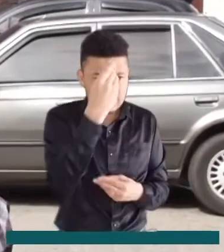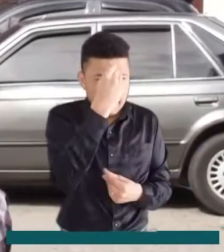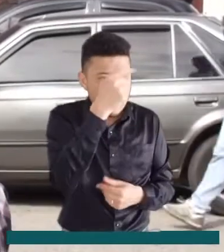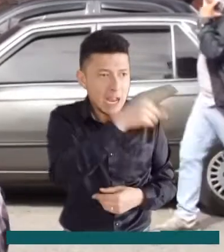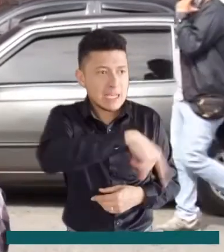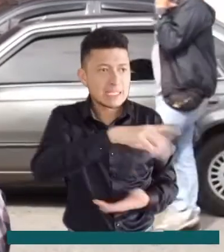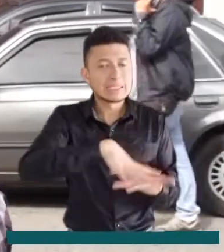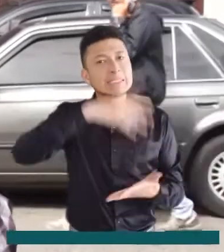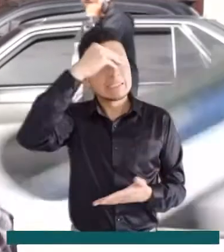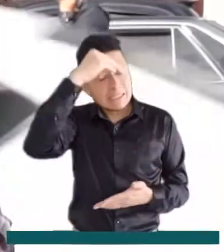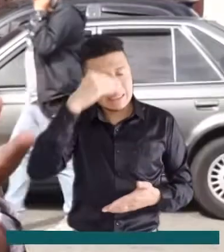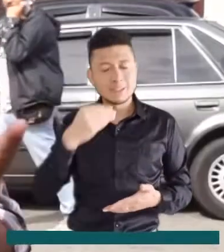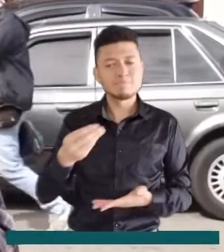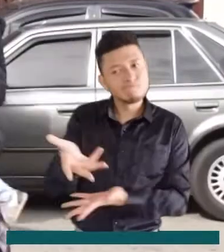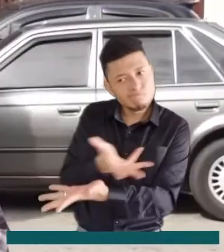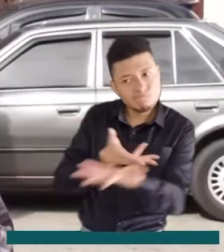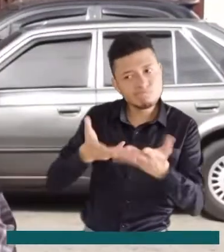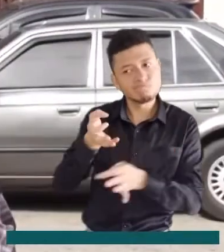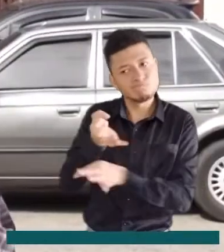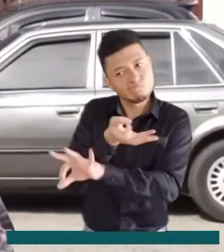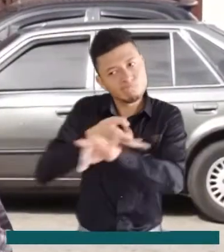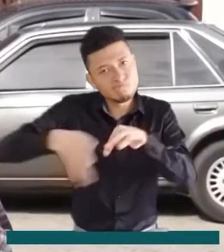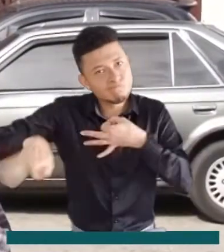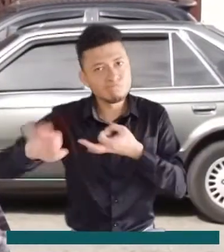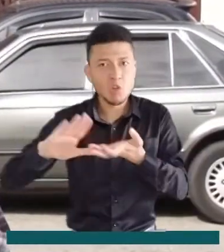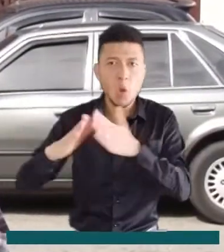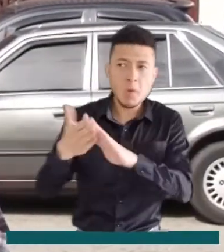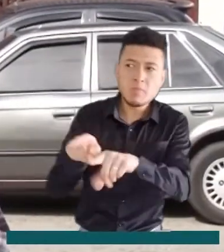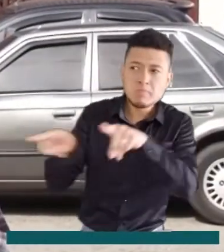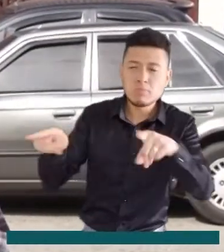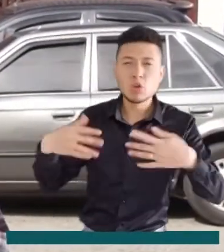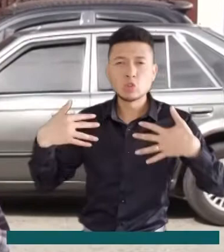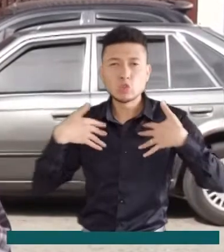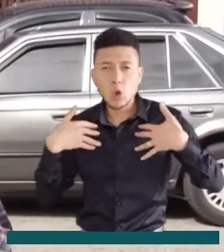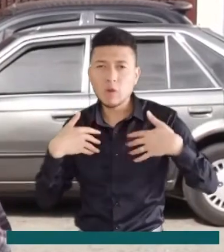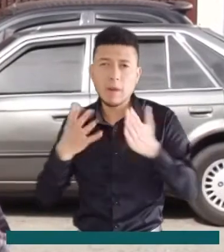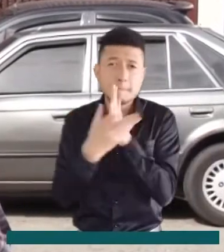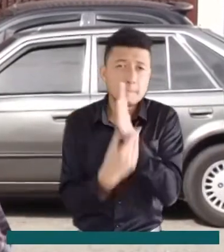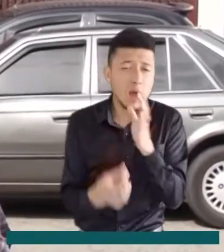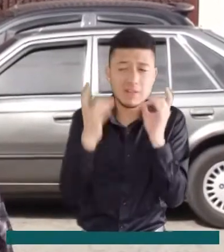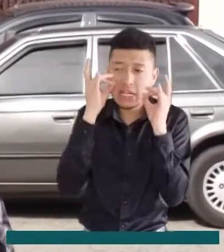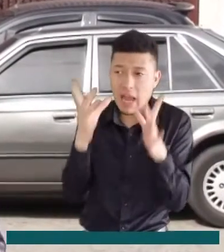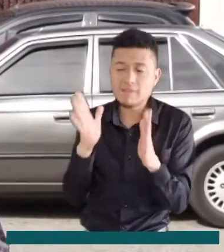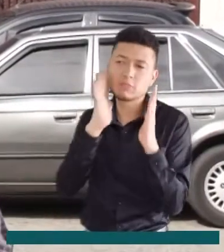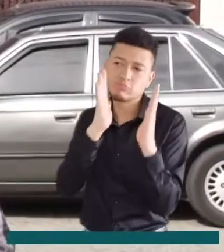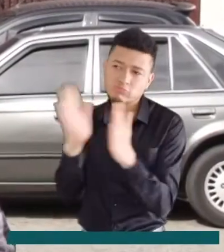el valor de la solidaridad y la empatía hacia las comunidades que sufren de extrema